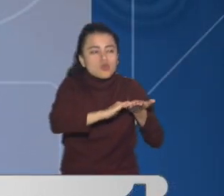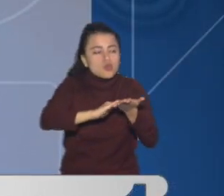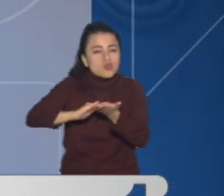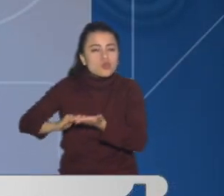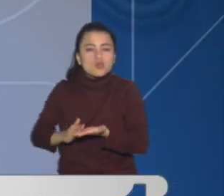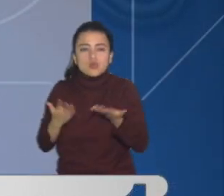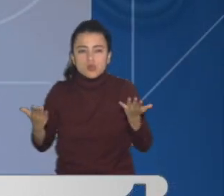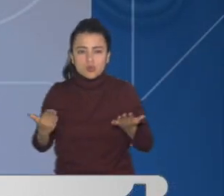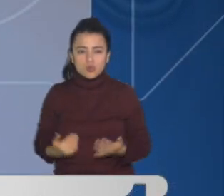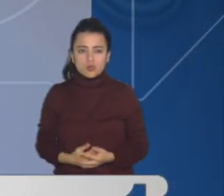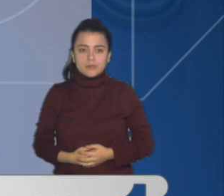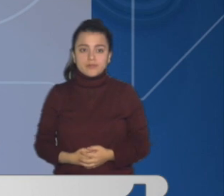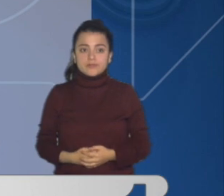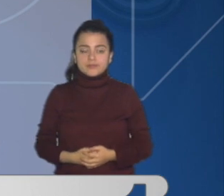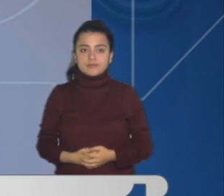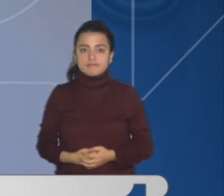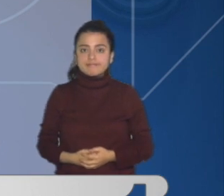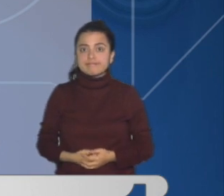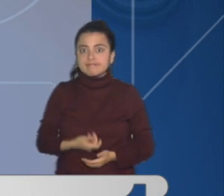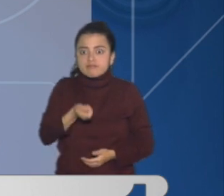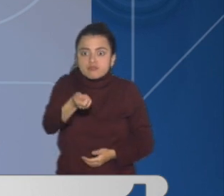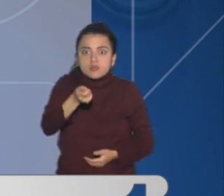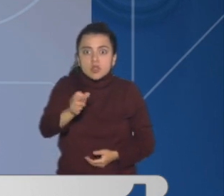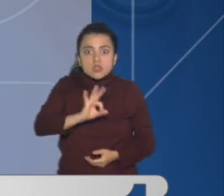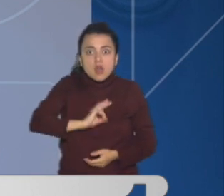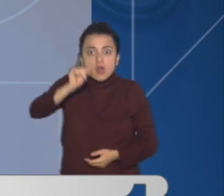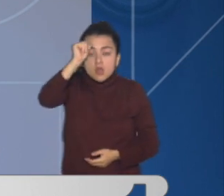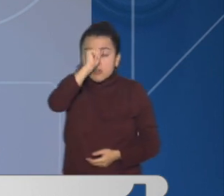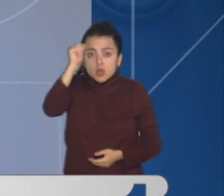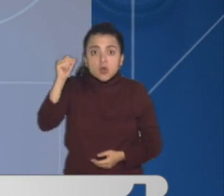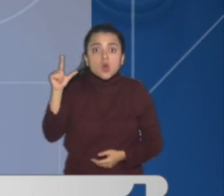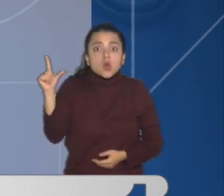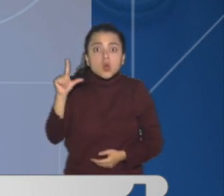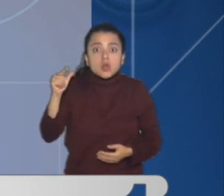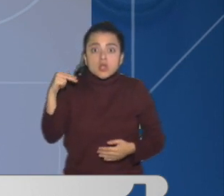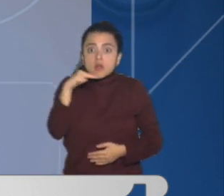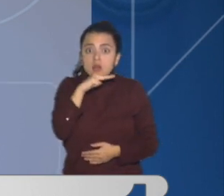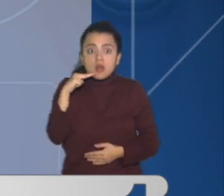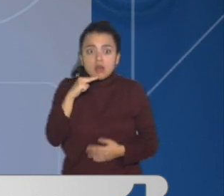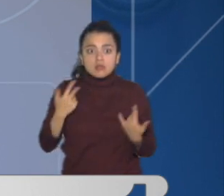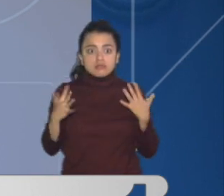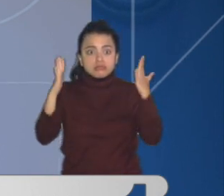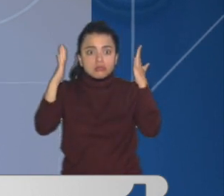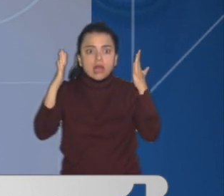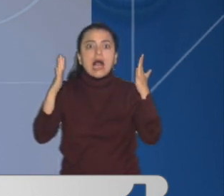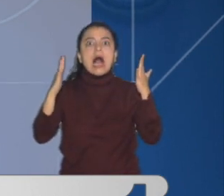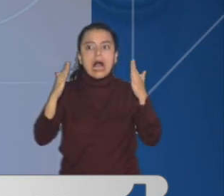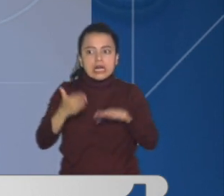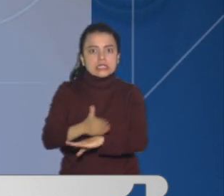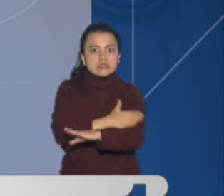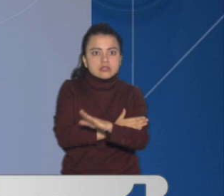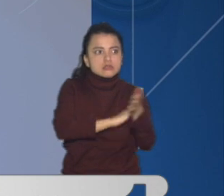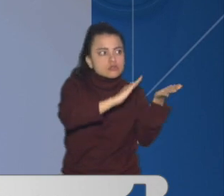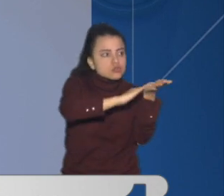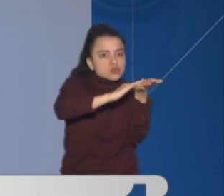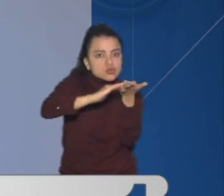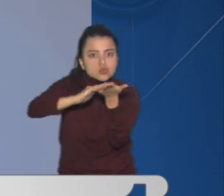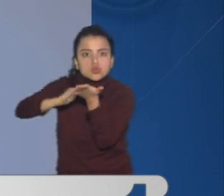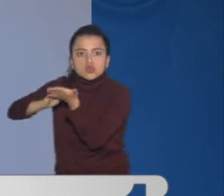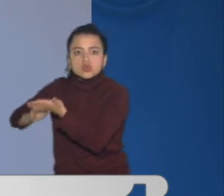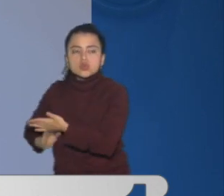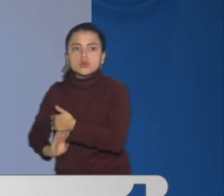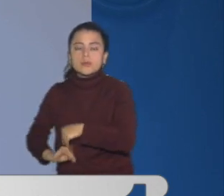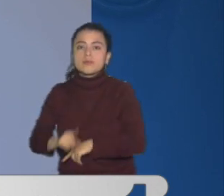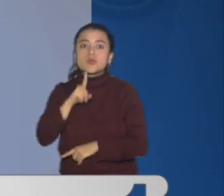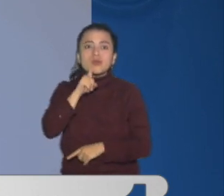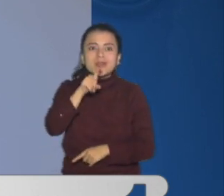este trayecto. Previo al puente festivo, cabe resaltar que tres vías de conexión nacional, Bucaramanga-Barranca Bermeja, Bucaramanga-Soto Norte